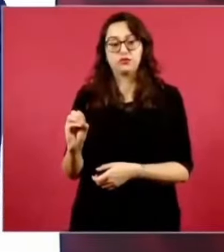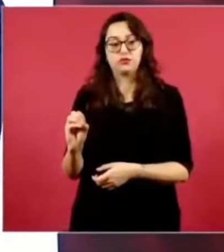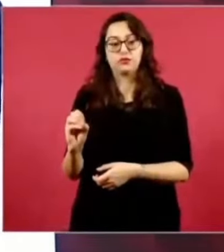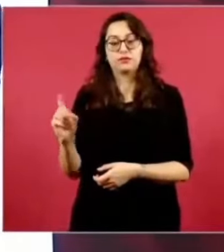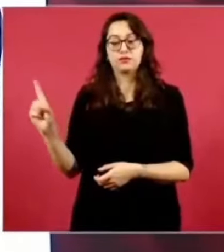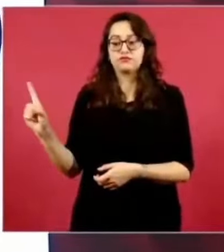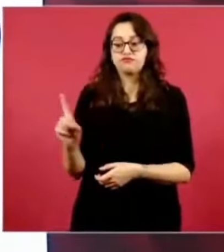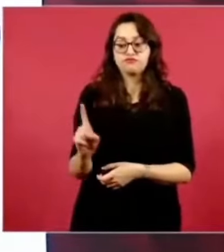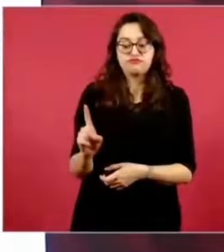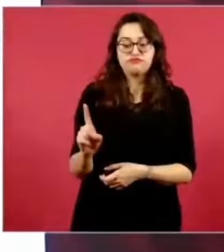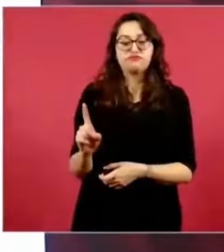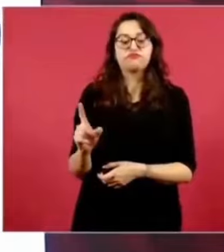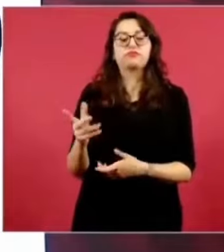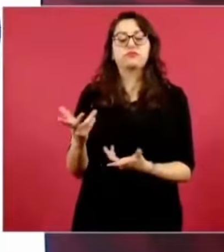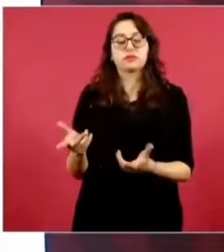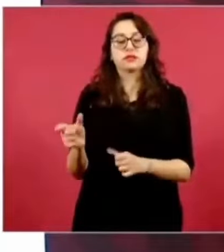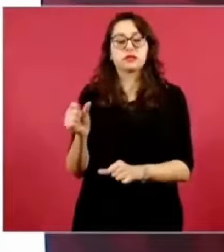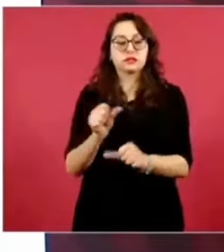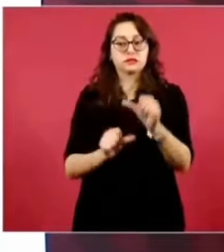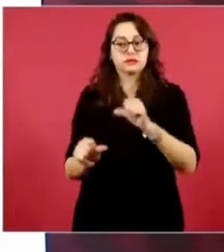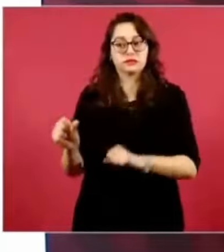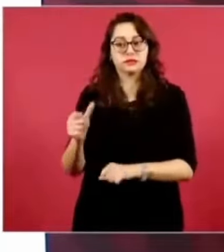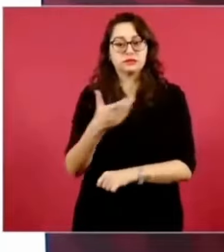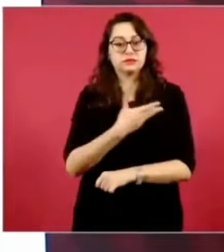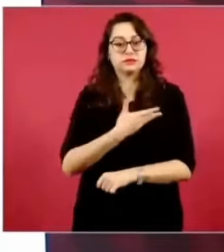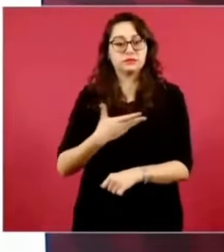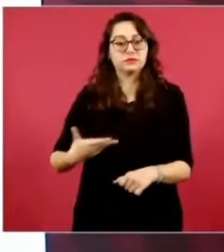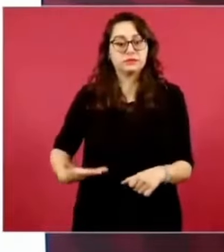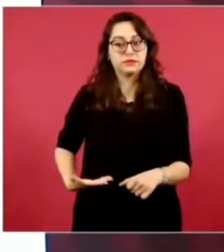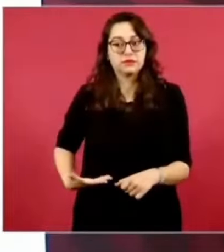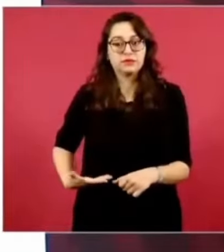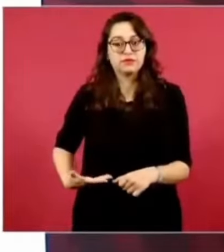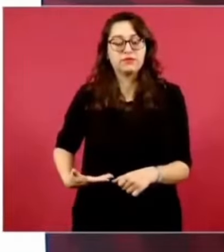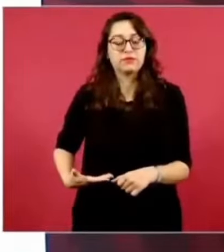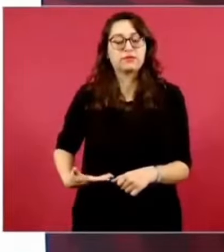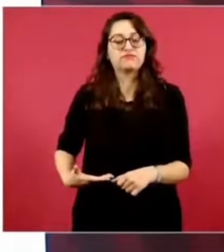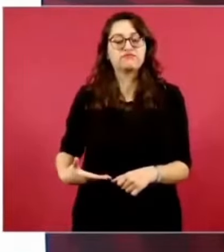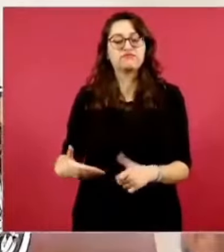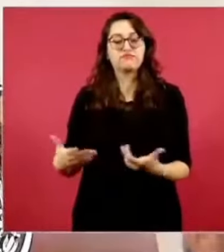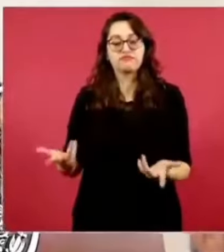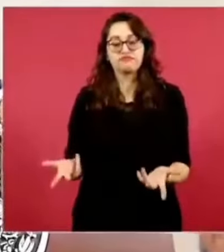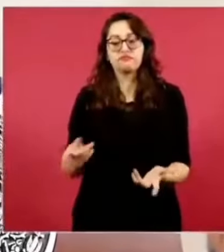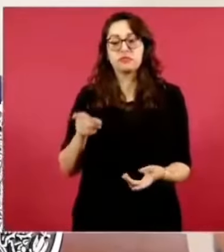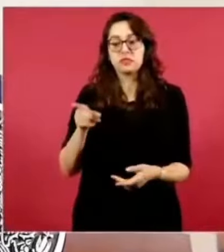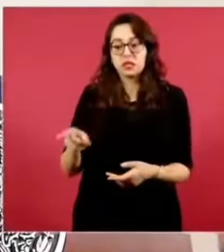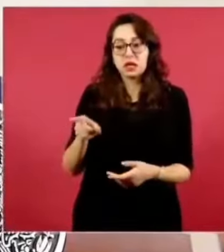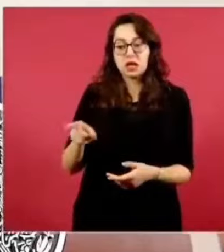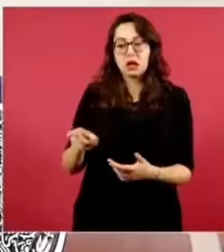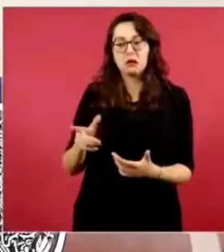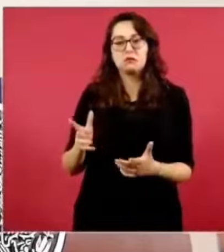elección presidencial al llegar a vilac Camacho que era